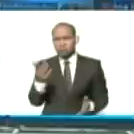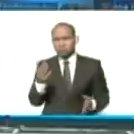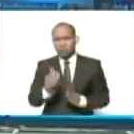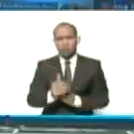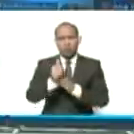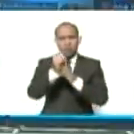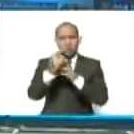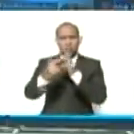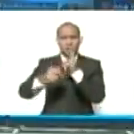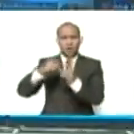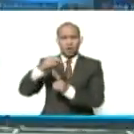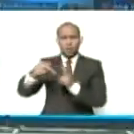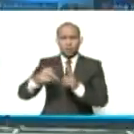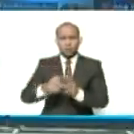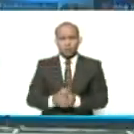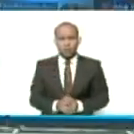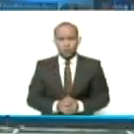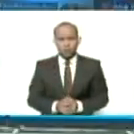líder revolucionario